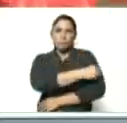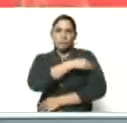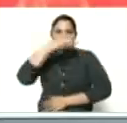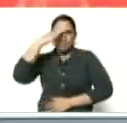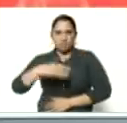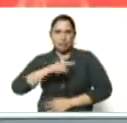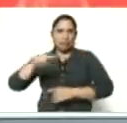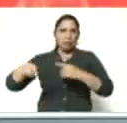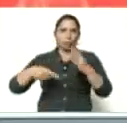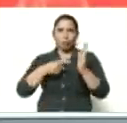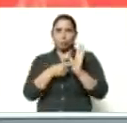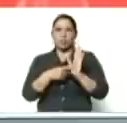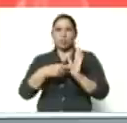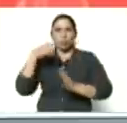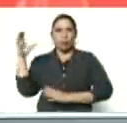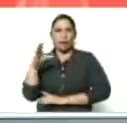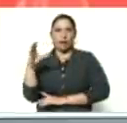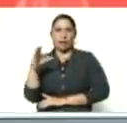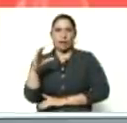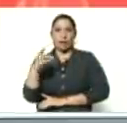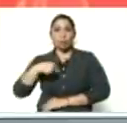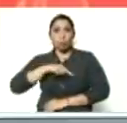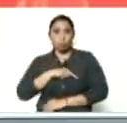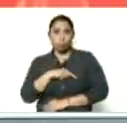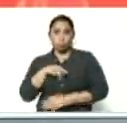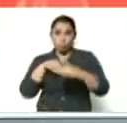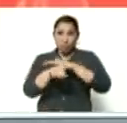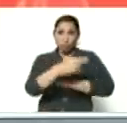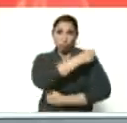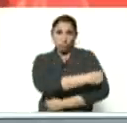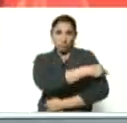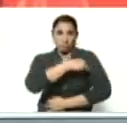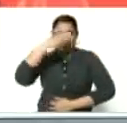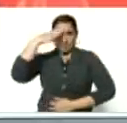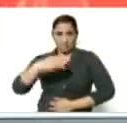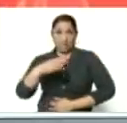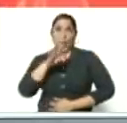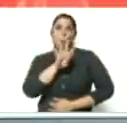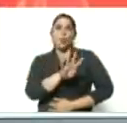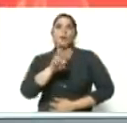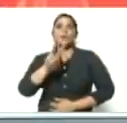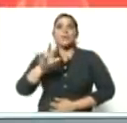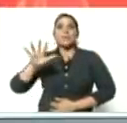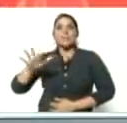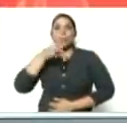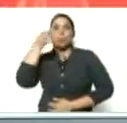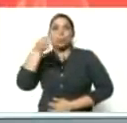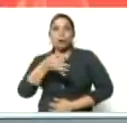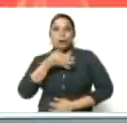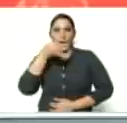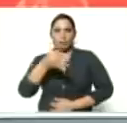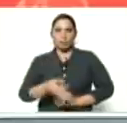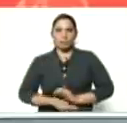de Caracas. Y hoy cuando estábamos allí, a las 4:25 de la tarde,